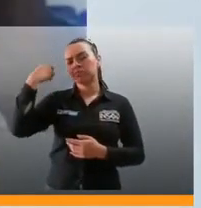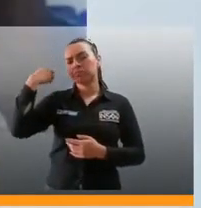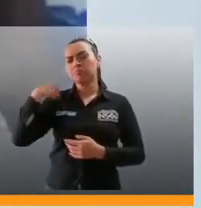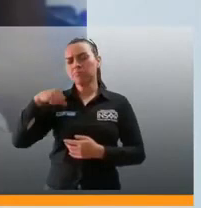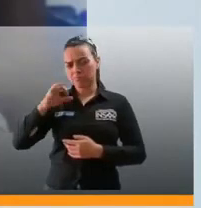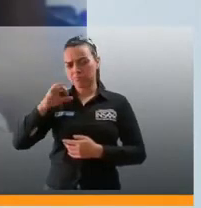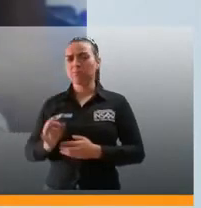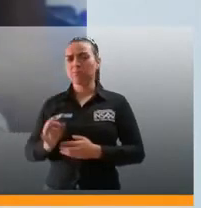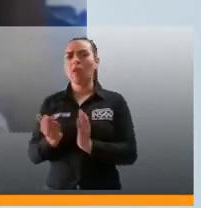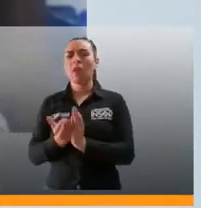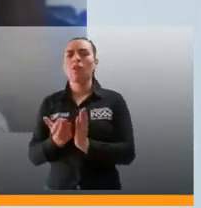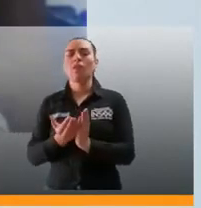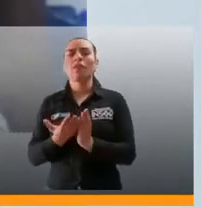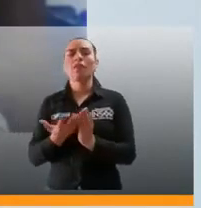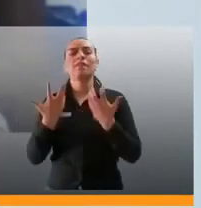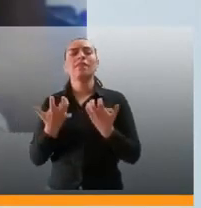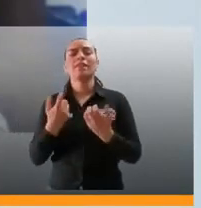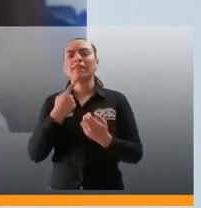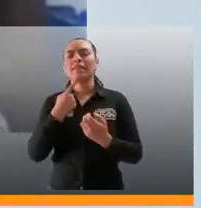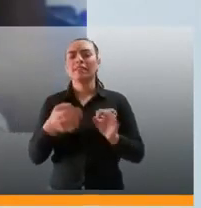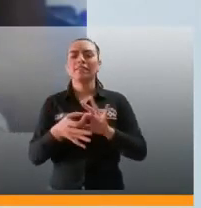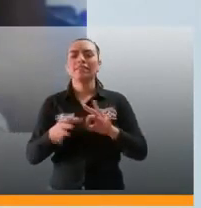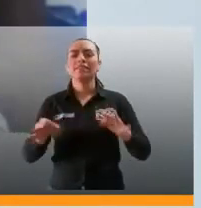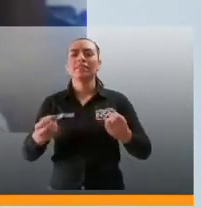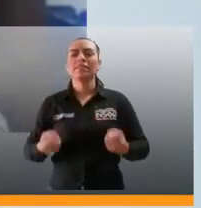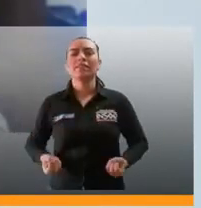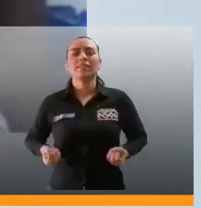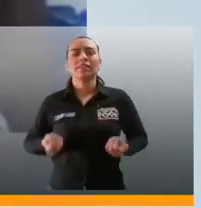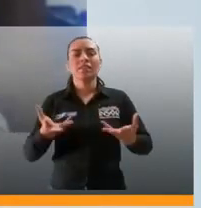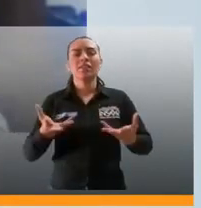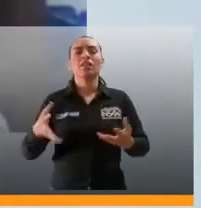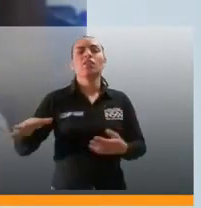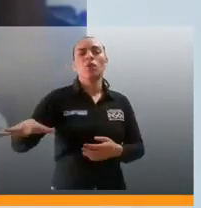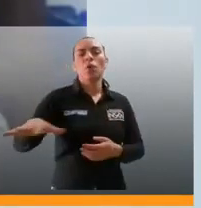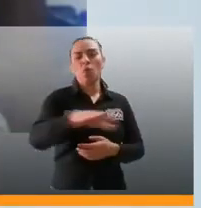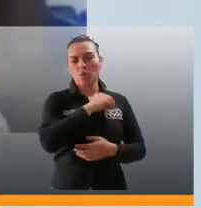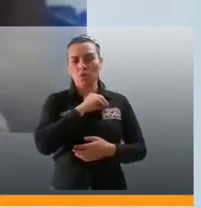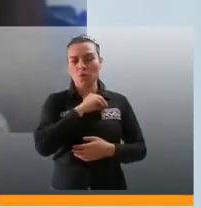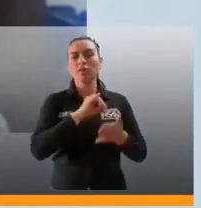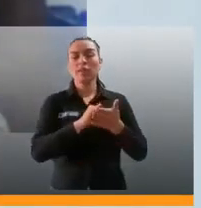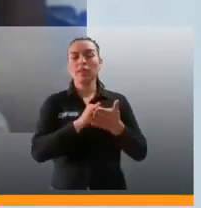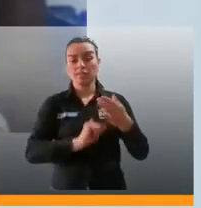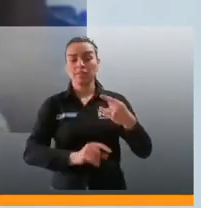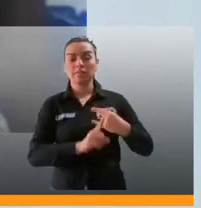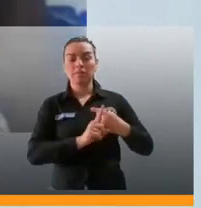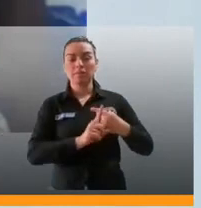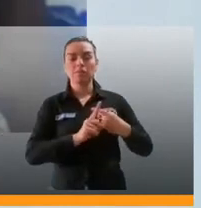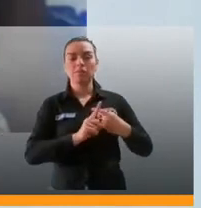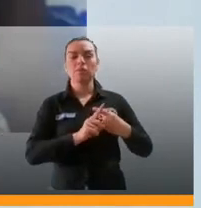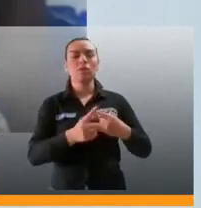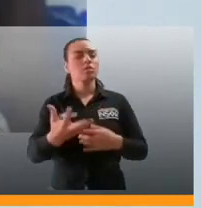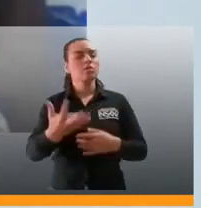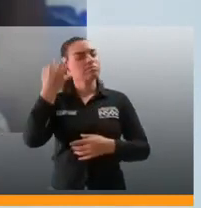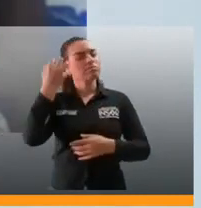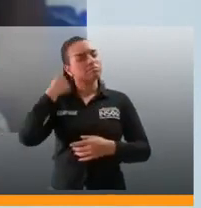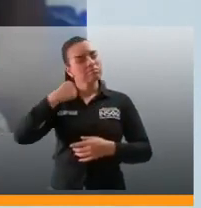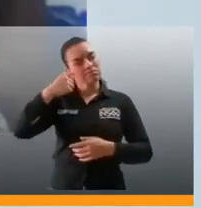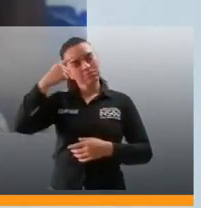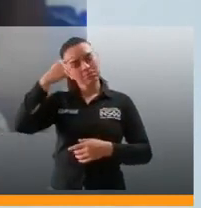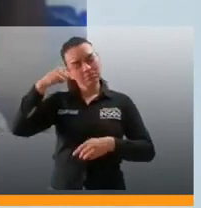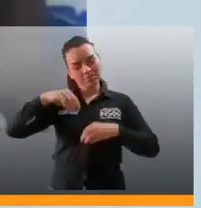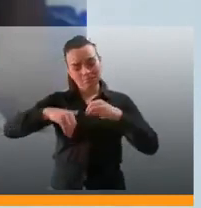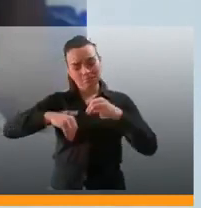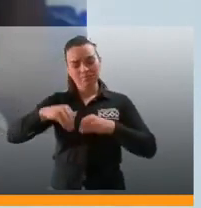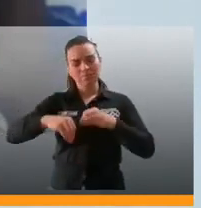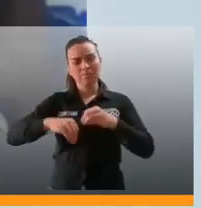educación para todos. Y en esa vía, Uniminuto está diseñando o tiene, digamos